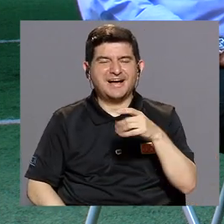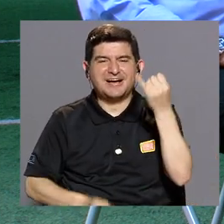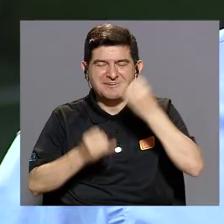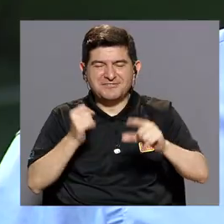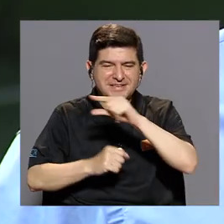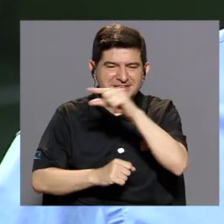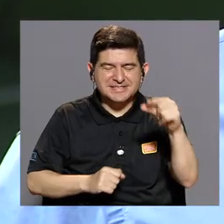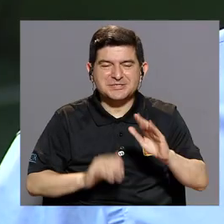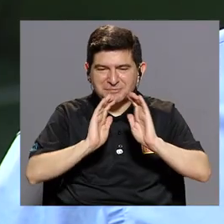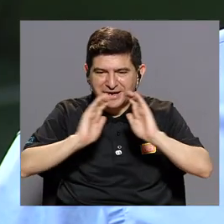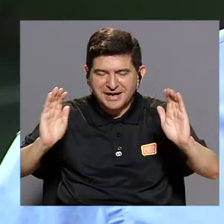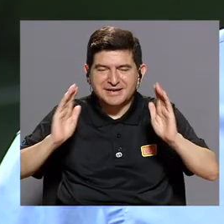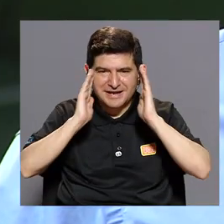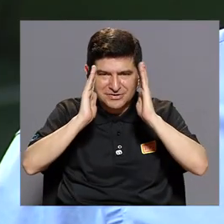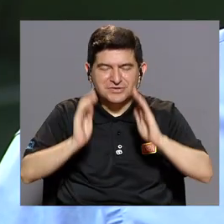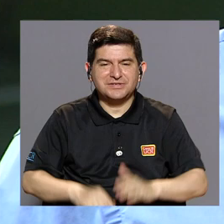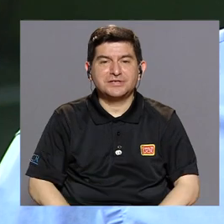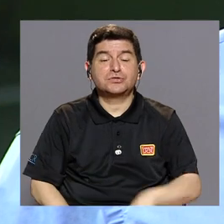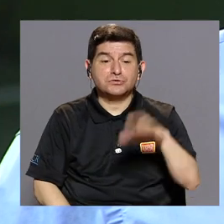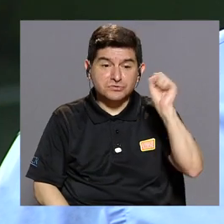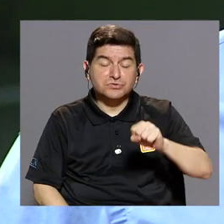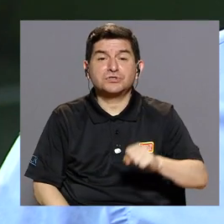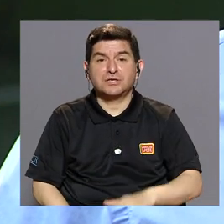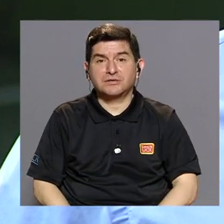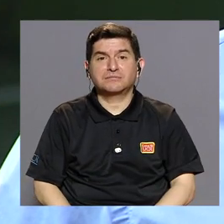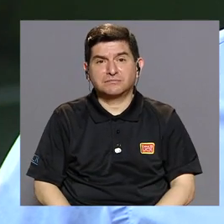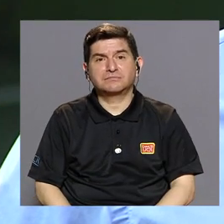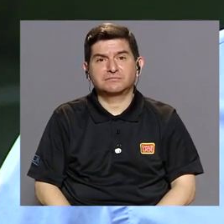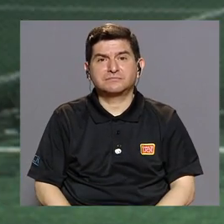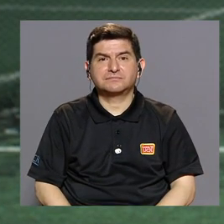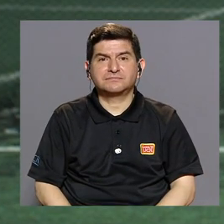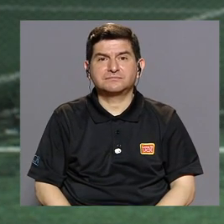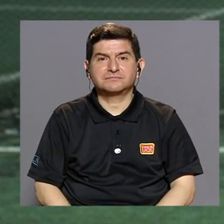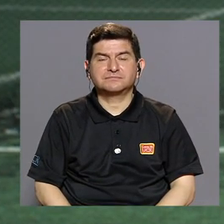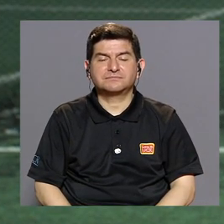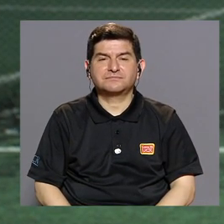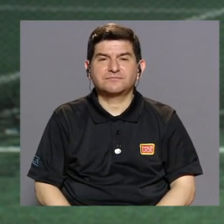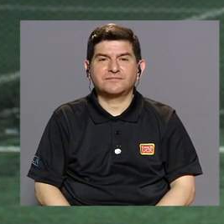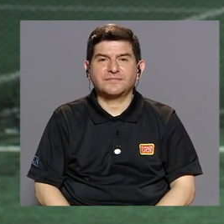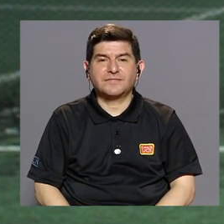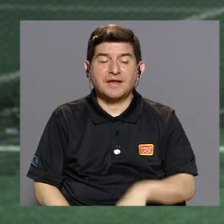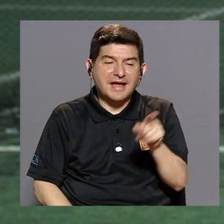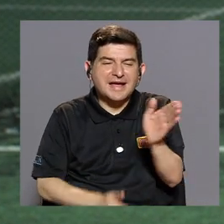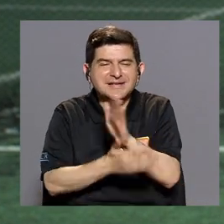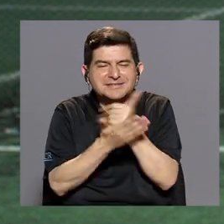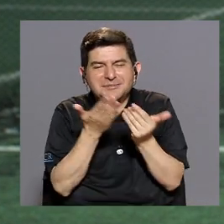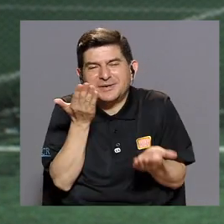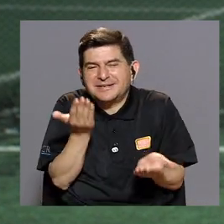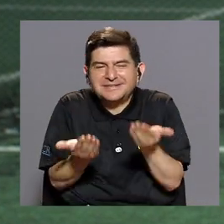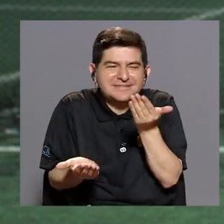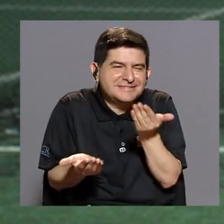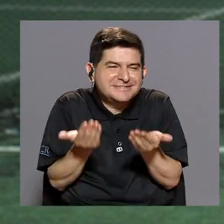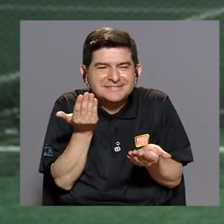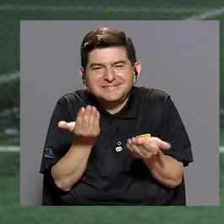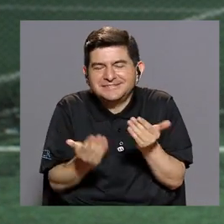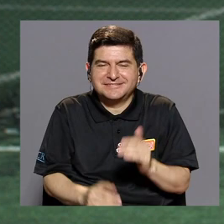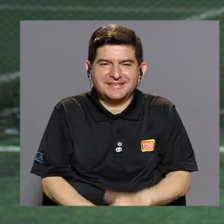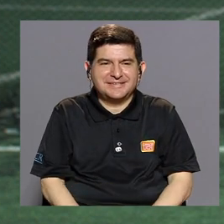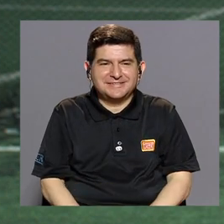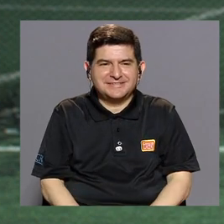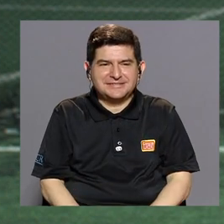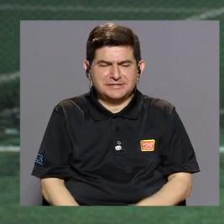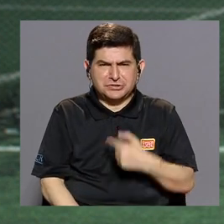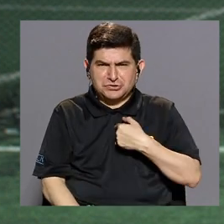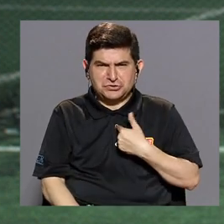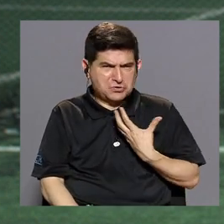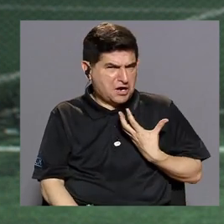fines de semana a los niños? Claro, y a las niñas, chiquillas, y, o sea, entonces, esa fue la parte, digamos,